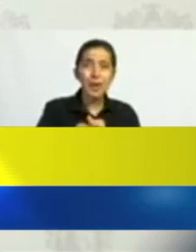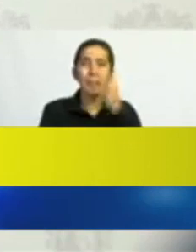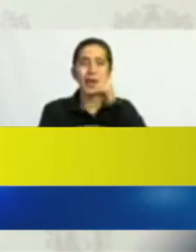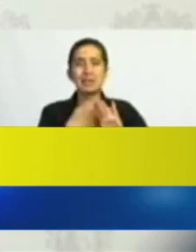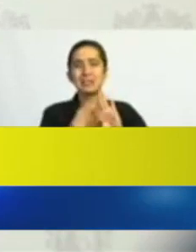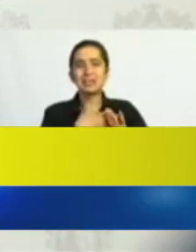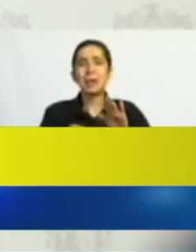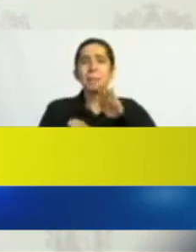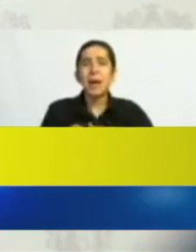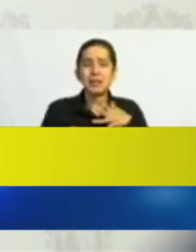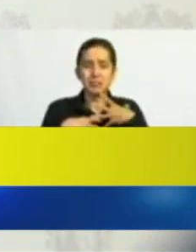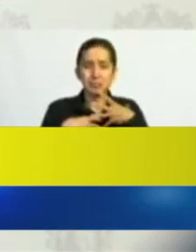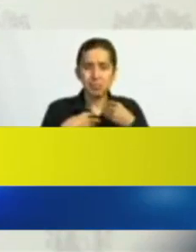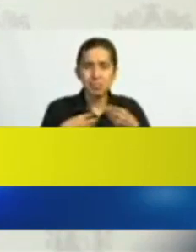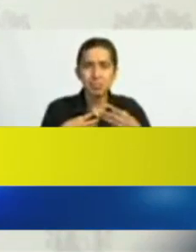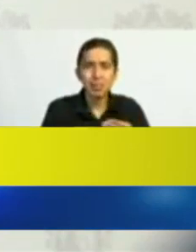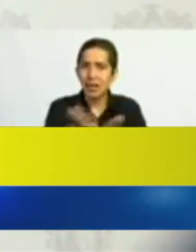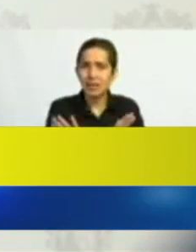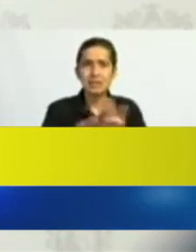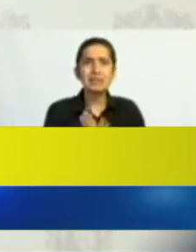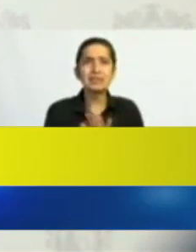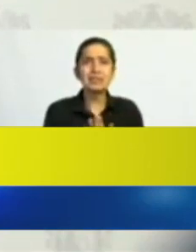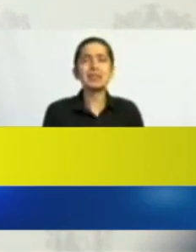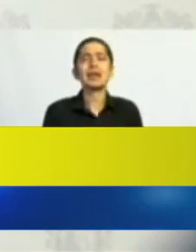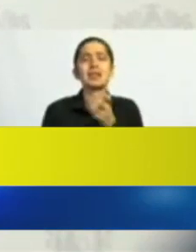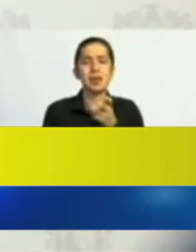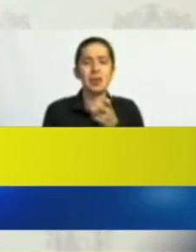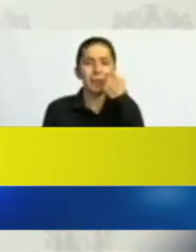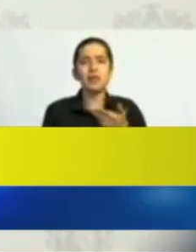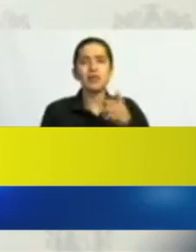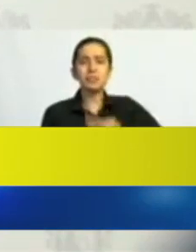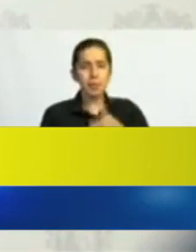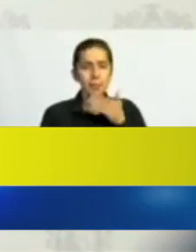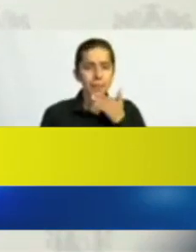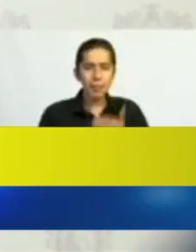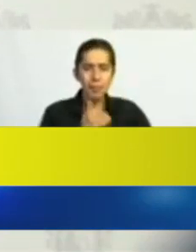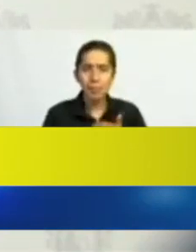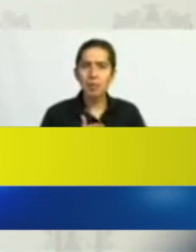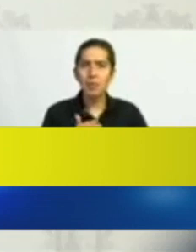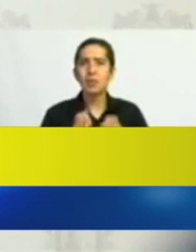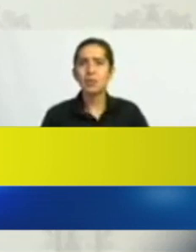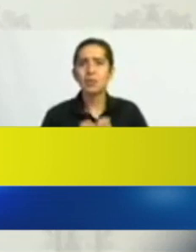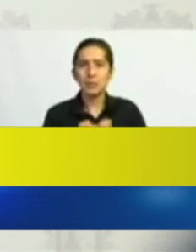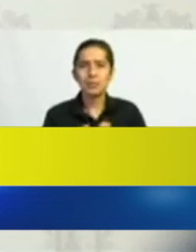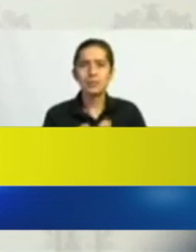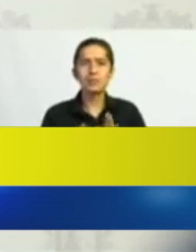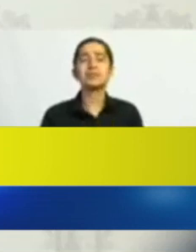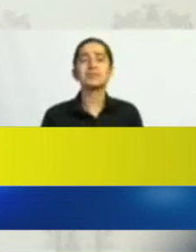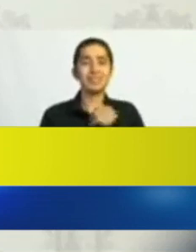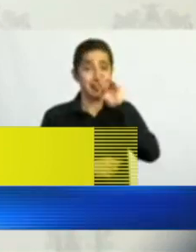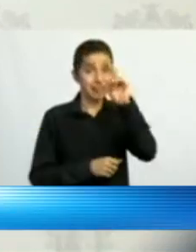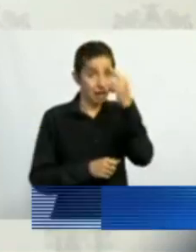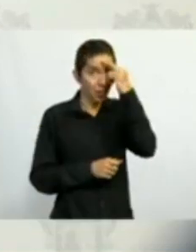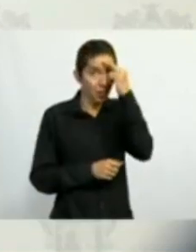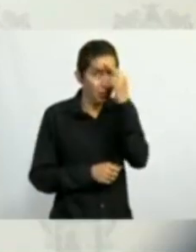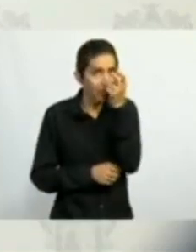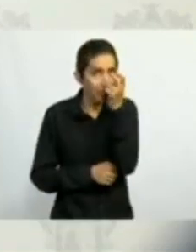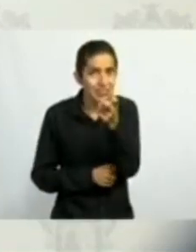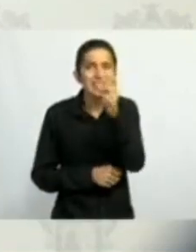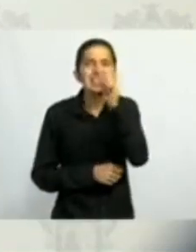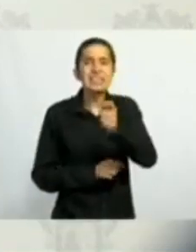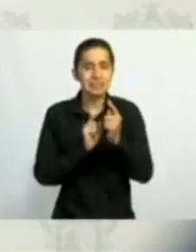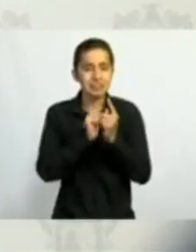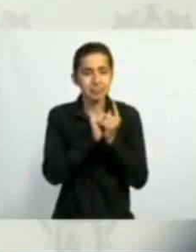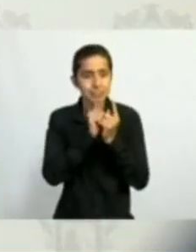contagios y con ello mantener nuestra capacidad hospitalaria. Les recuerdo que esta sana